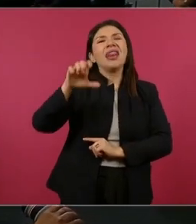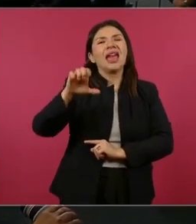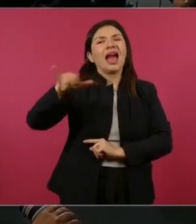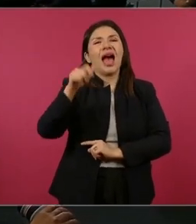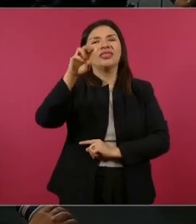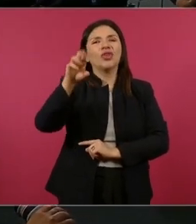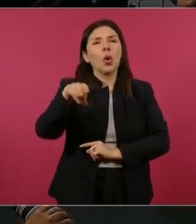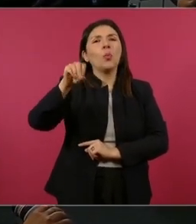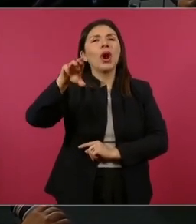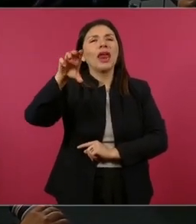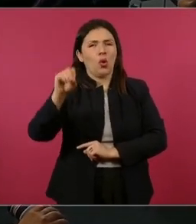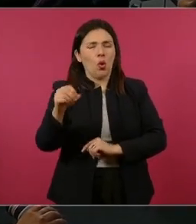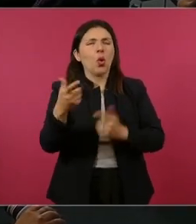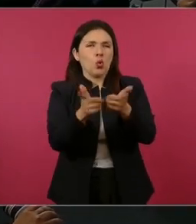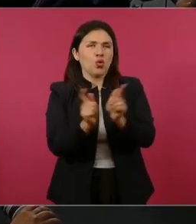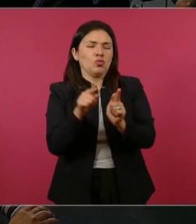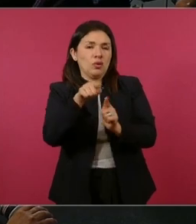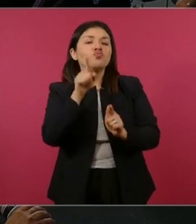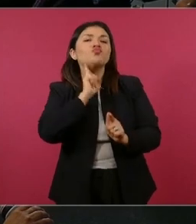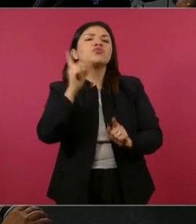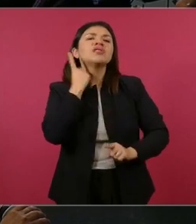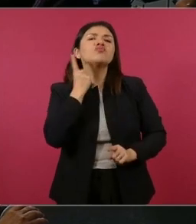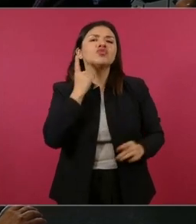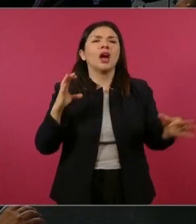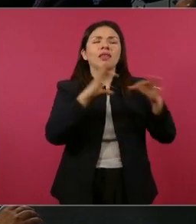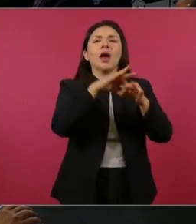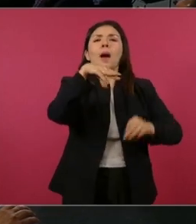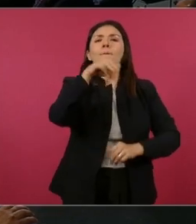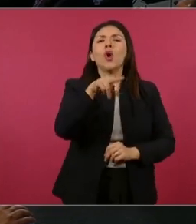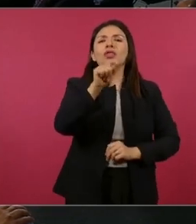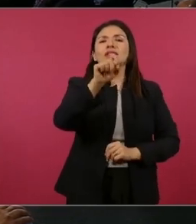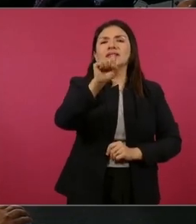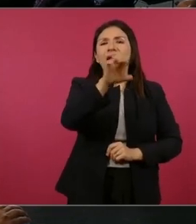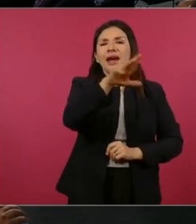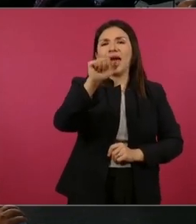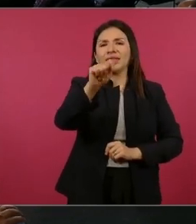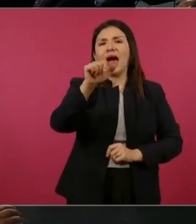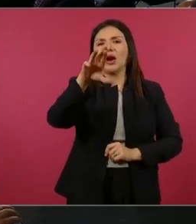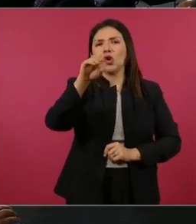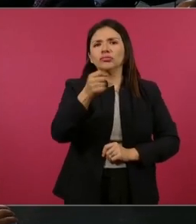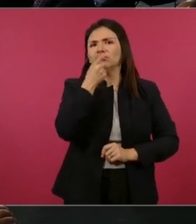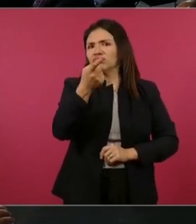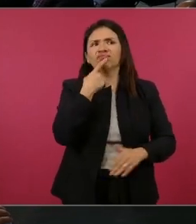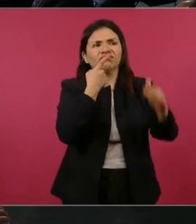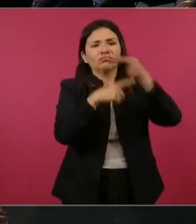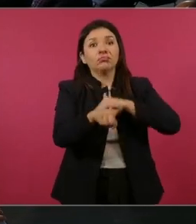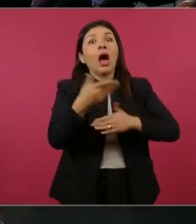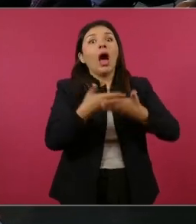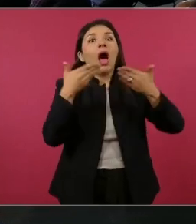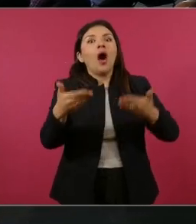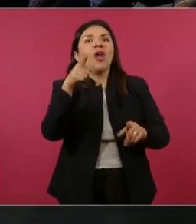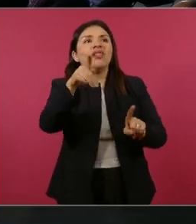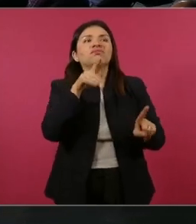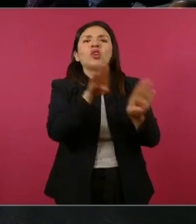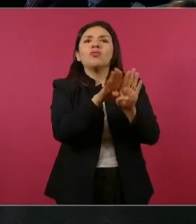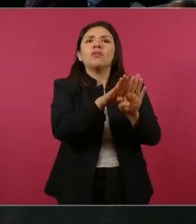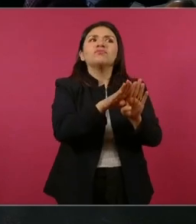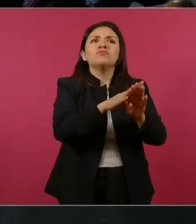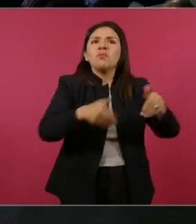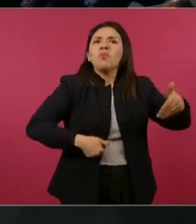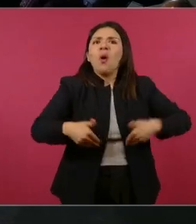bien es distinto al suyo, la diputada Montserrat Arcos, al denunciar este delito, ha sido víctima de persecución y